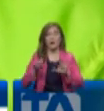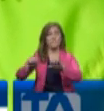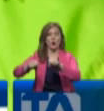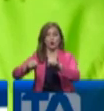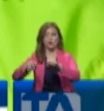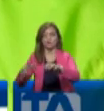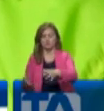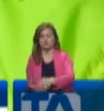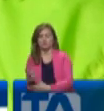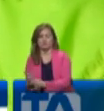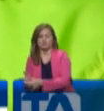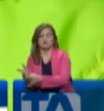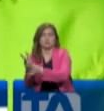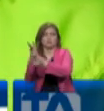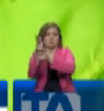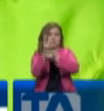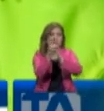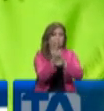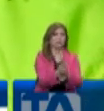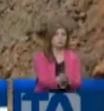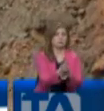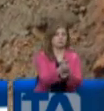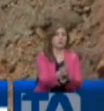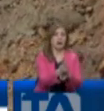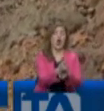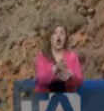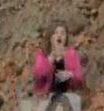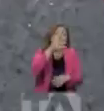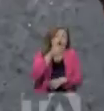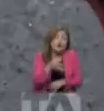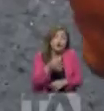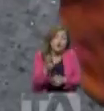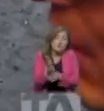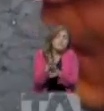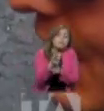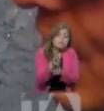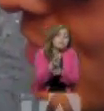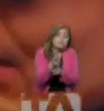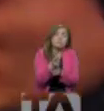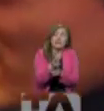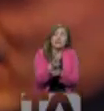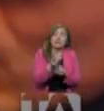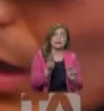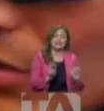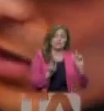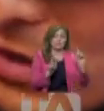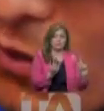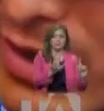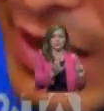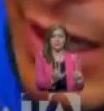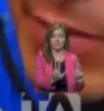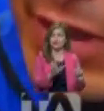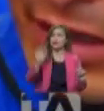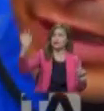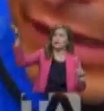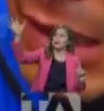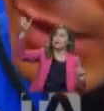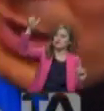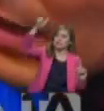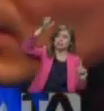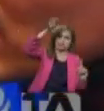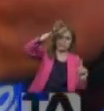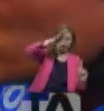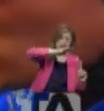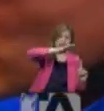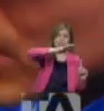la motocicleta a la camioneta, se produce un deslave. Estamos ya casi cerca del lugar donde se encuentra la camioneta